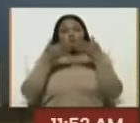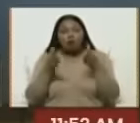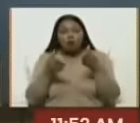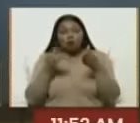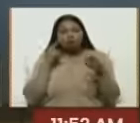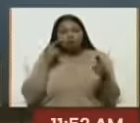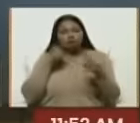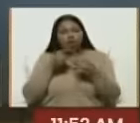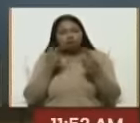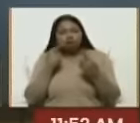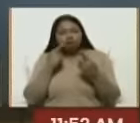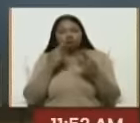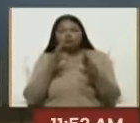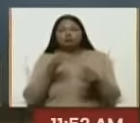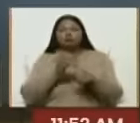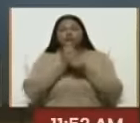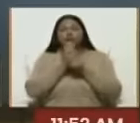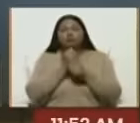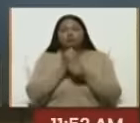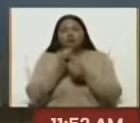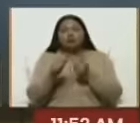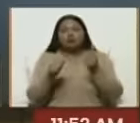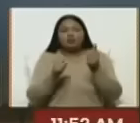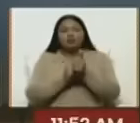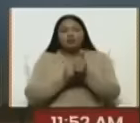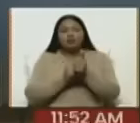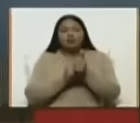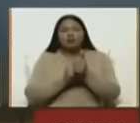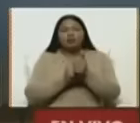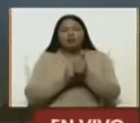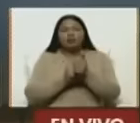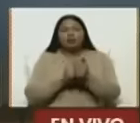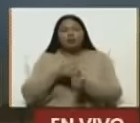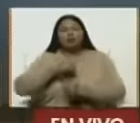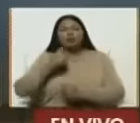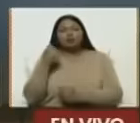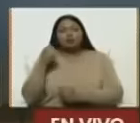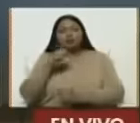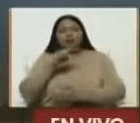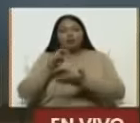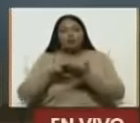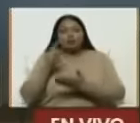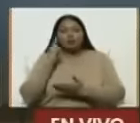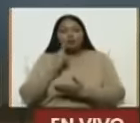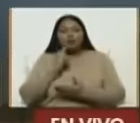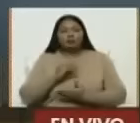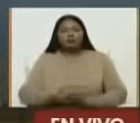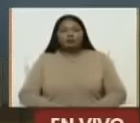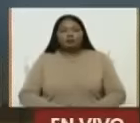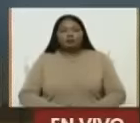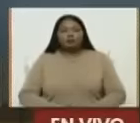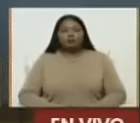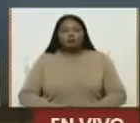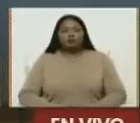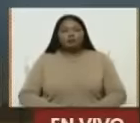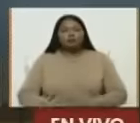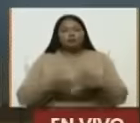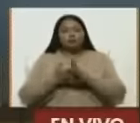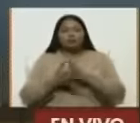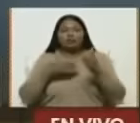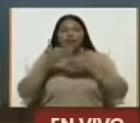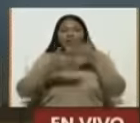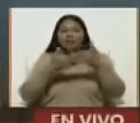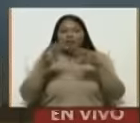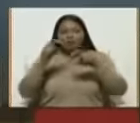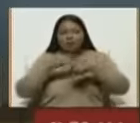como órgano auxiliar a la PNB, a la Policía Nacional Bolivariana, para ir adelantando